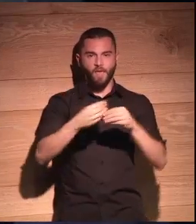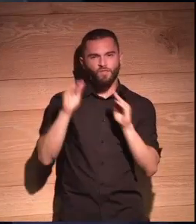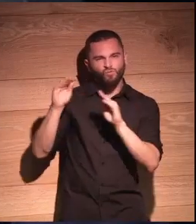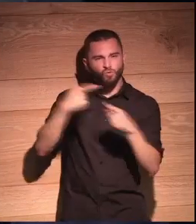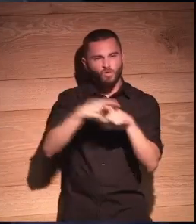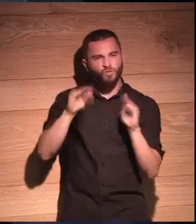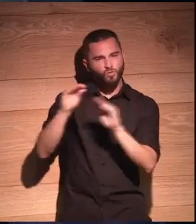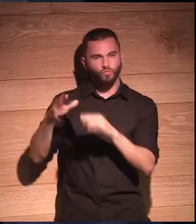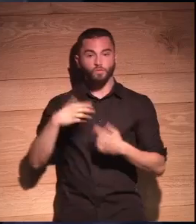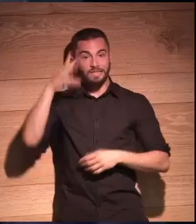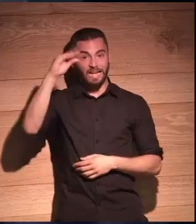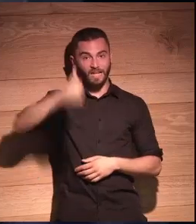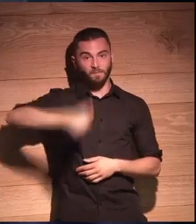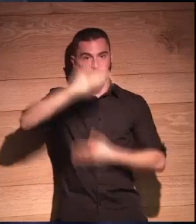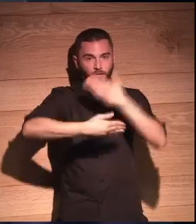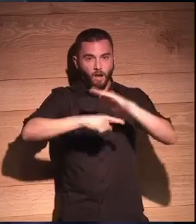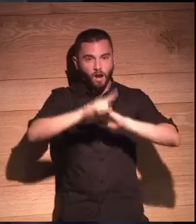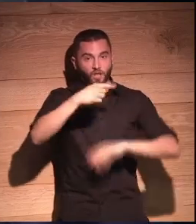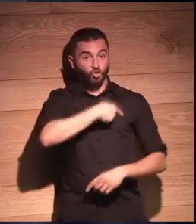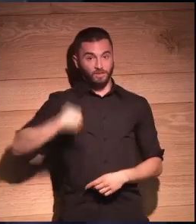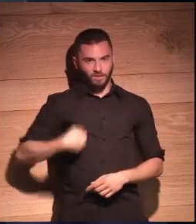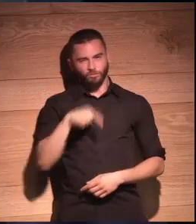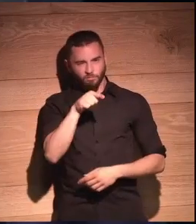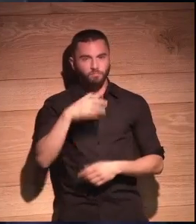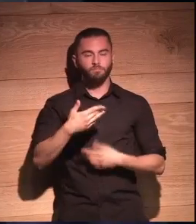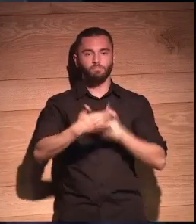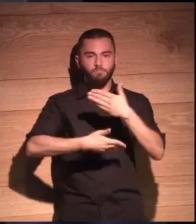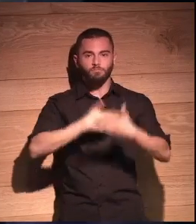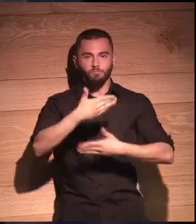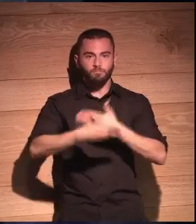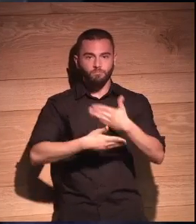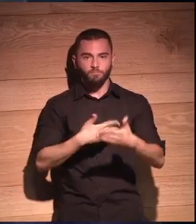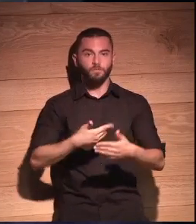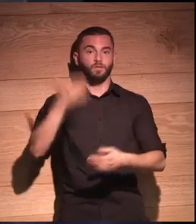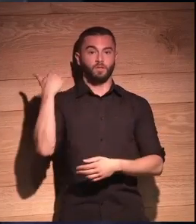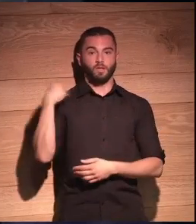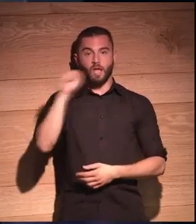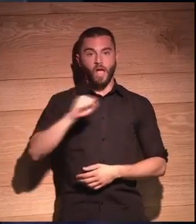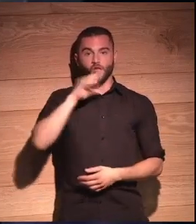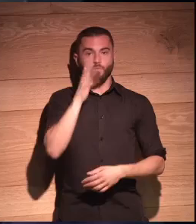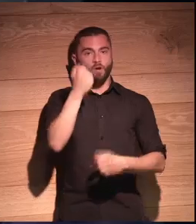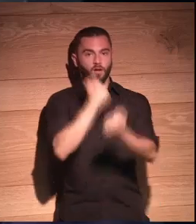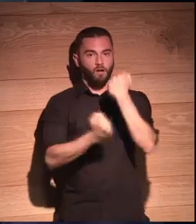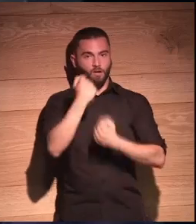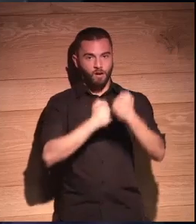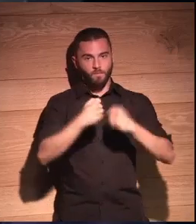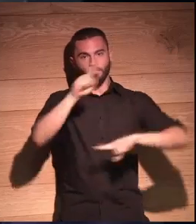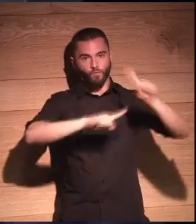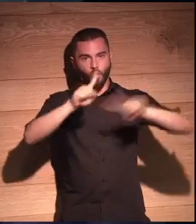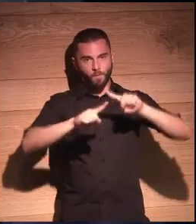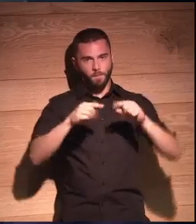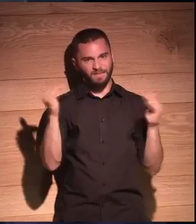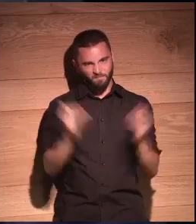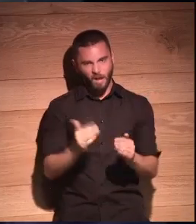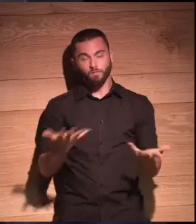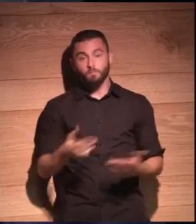más inteligente el desarrollo que se ha ido produciendo de los chinos, aunque se ha moderado bastante en los últimos años por problemas económicos, pero yo